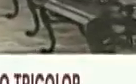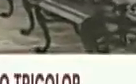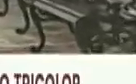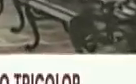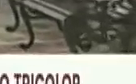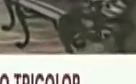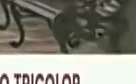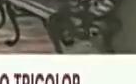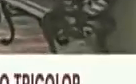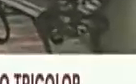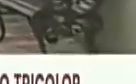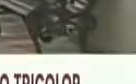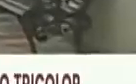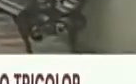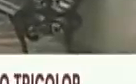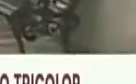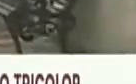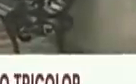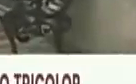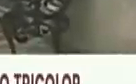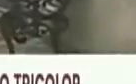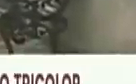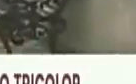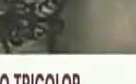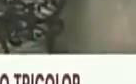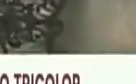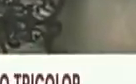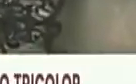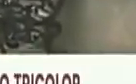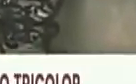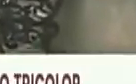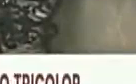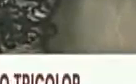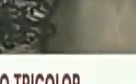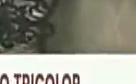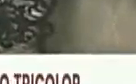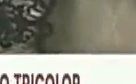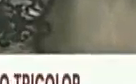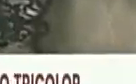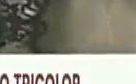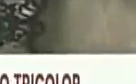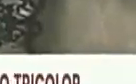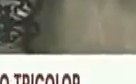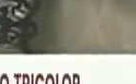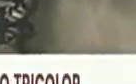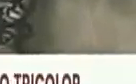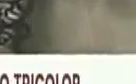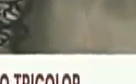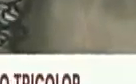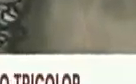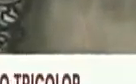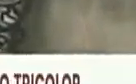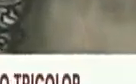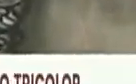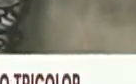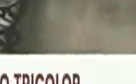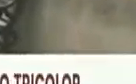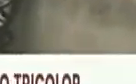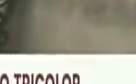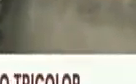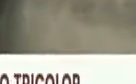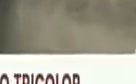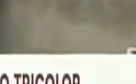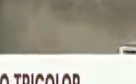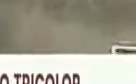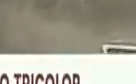la transformación urbana y mejoras en la infraestructura física en las comunidades. El pasado mes de abril, el jefe